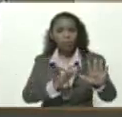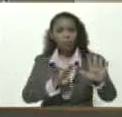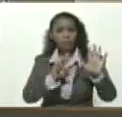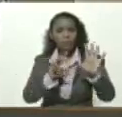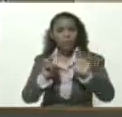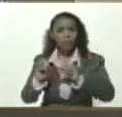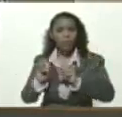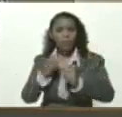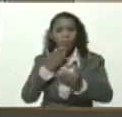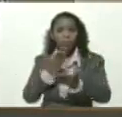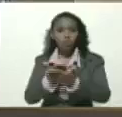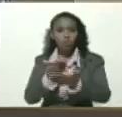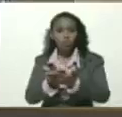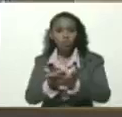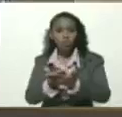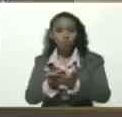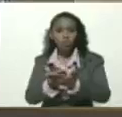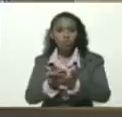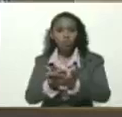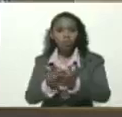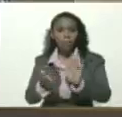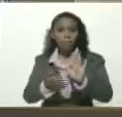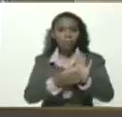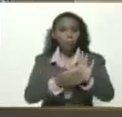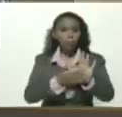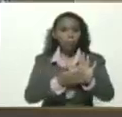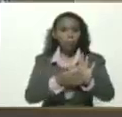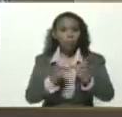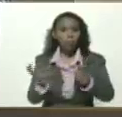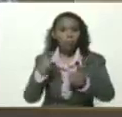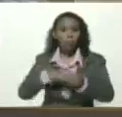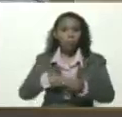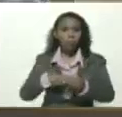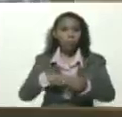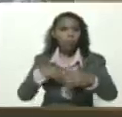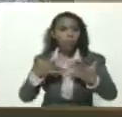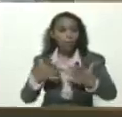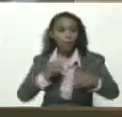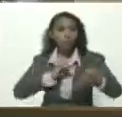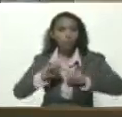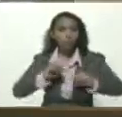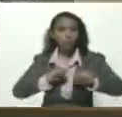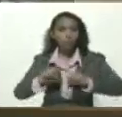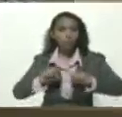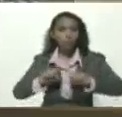970 solicitudes de adherencia, ¿verdad?, que son las acciones,